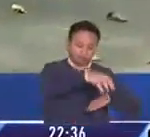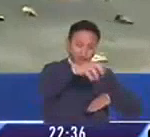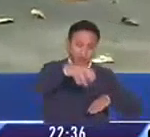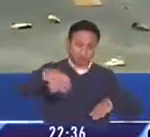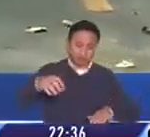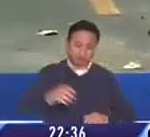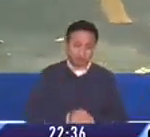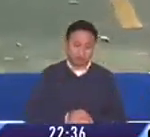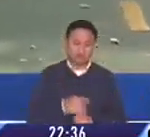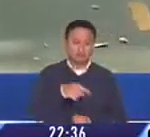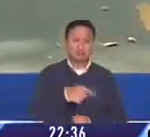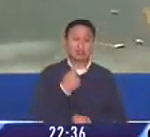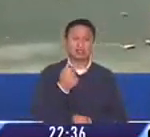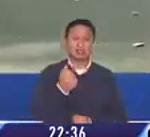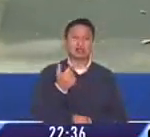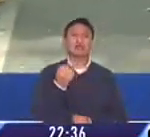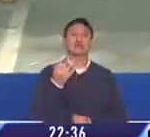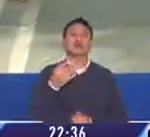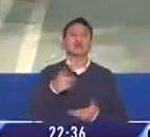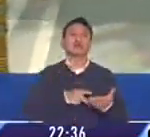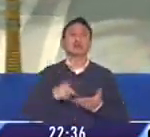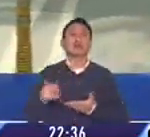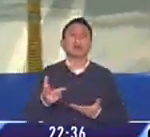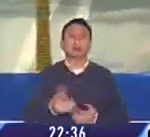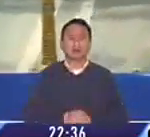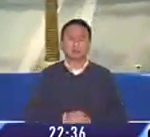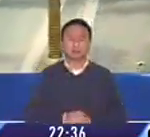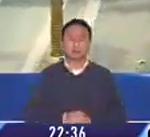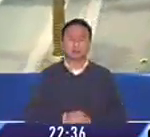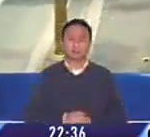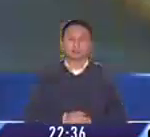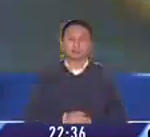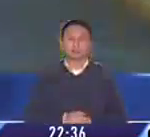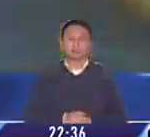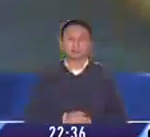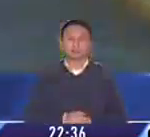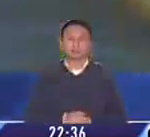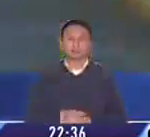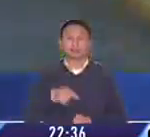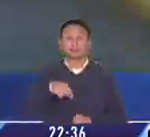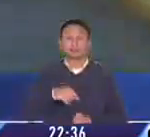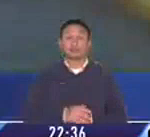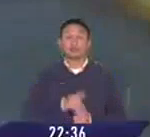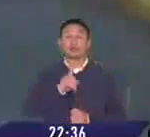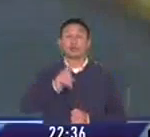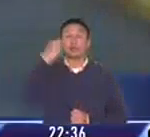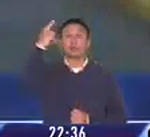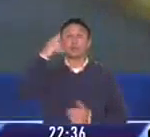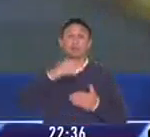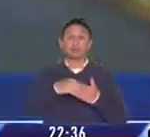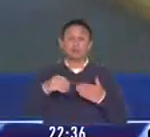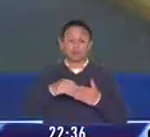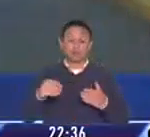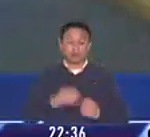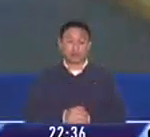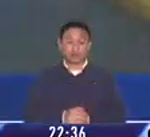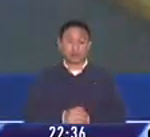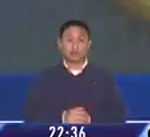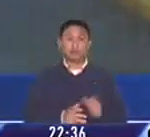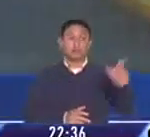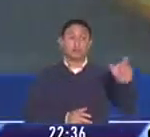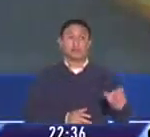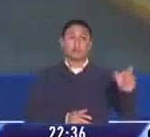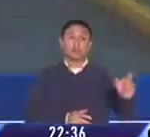¿cuánto dinero le cuesta a la ciudad la reparación e instalación de las mismas? Tenemos que invertir $1 millón para la travesura de unos